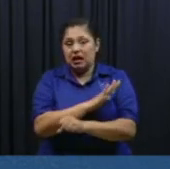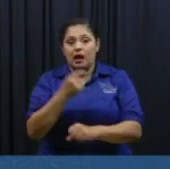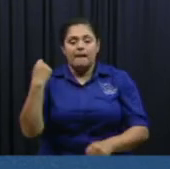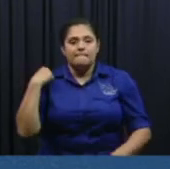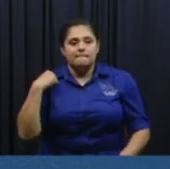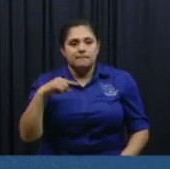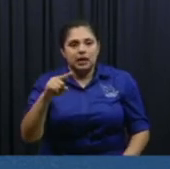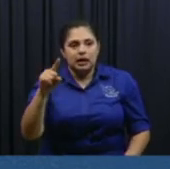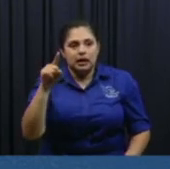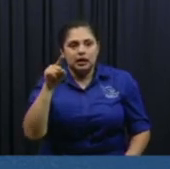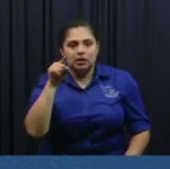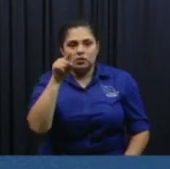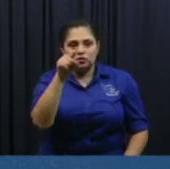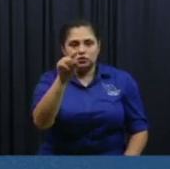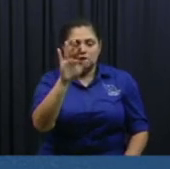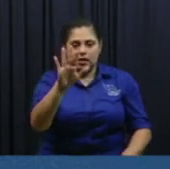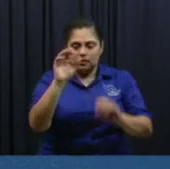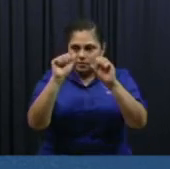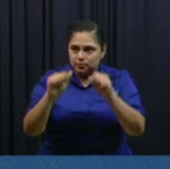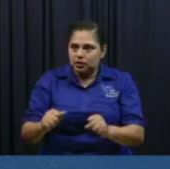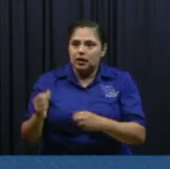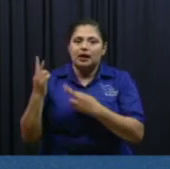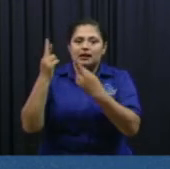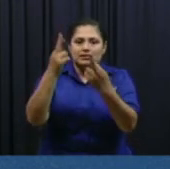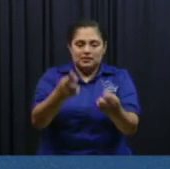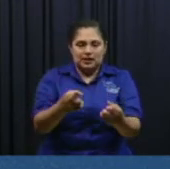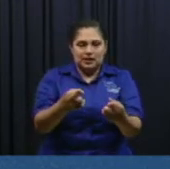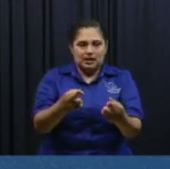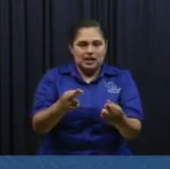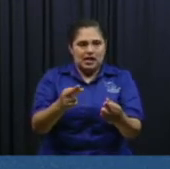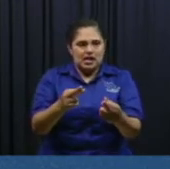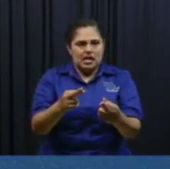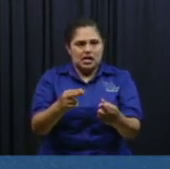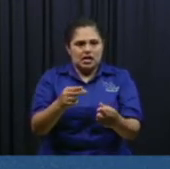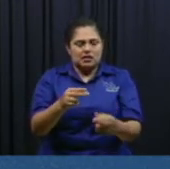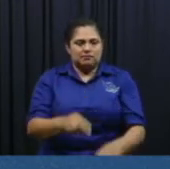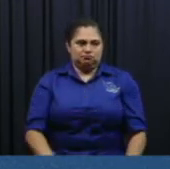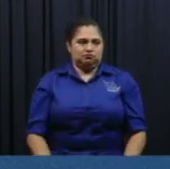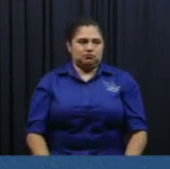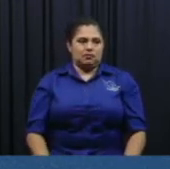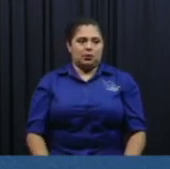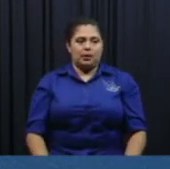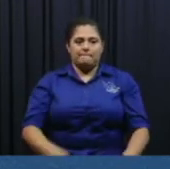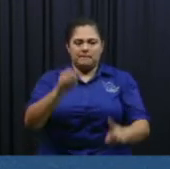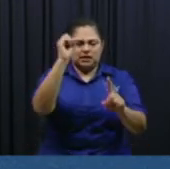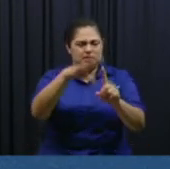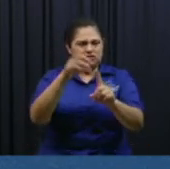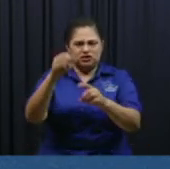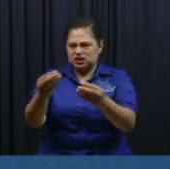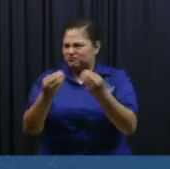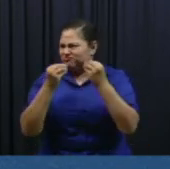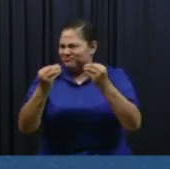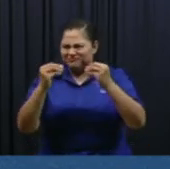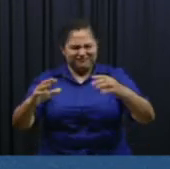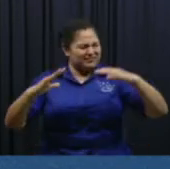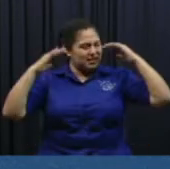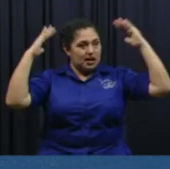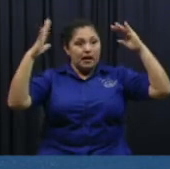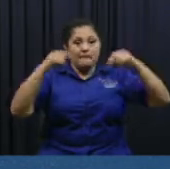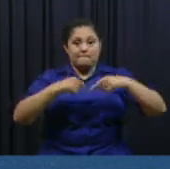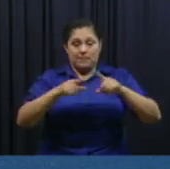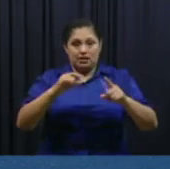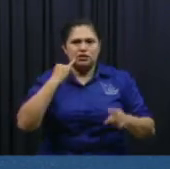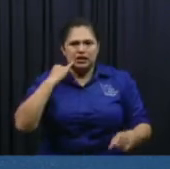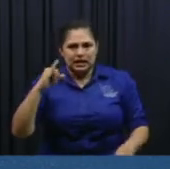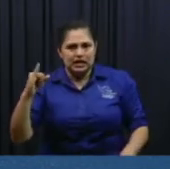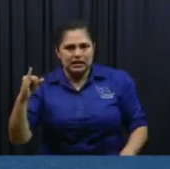para que para que la puedan recibir no es no es lo mismo dice bendiciones hasta que sobreabunde pero en inglés